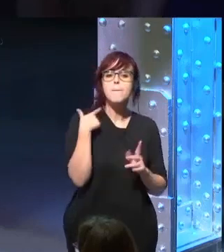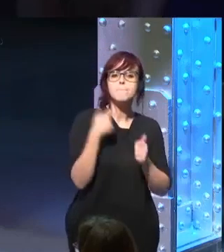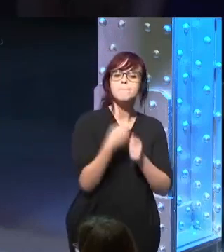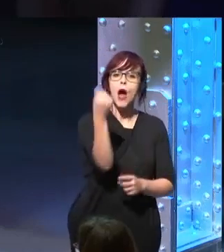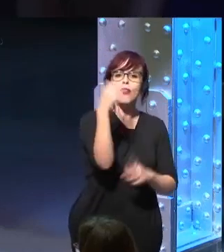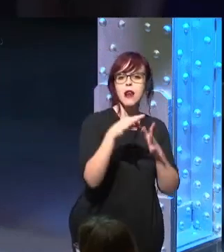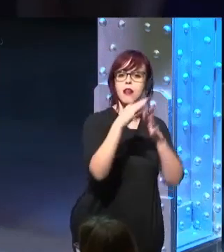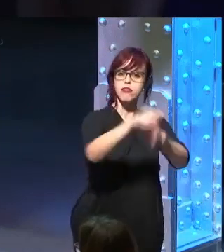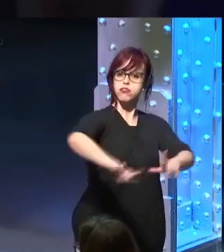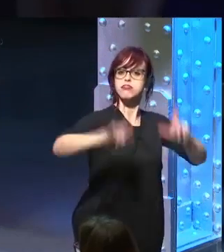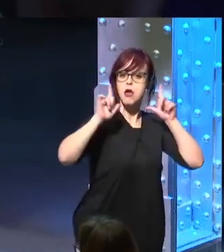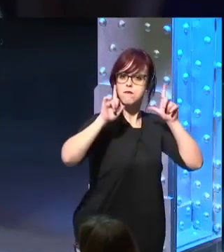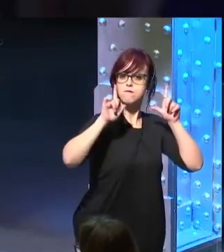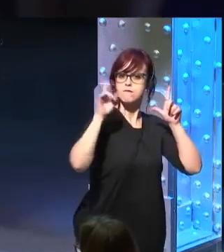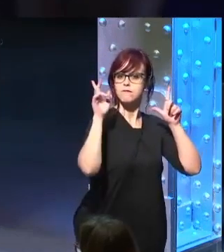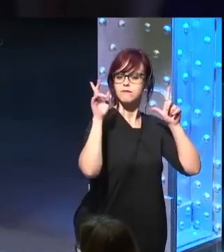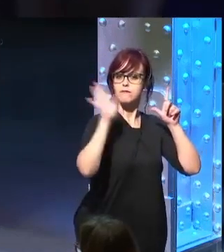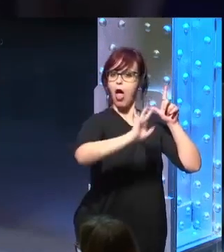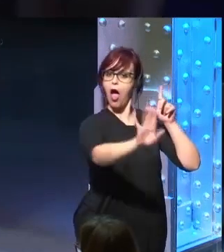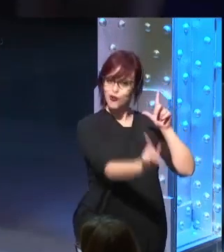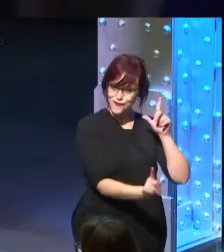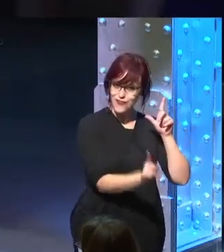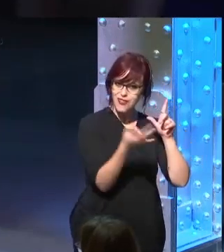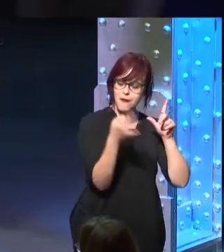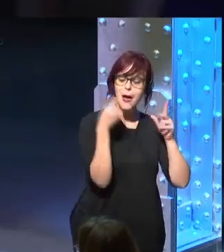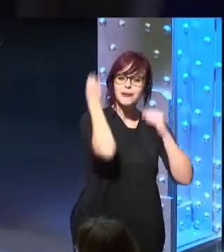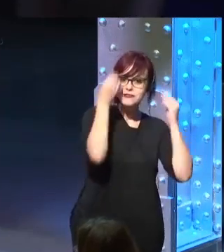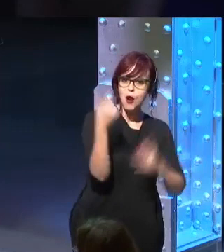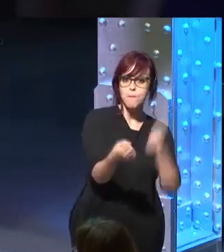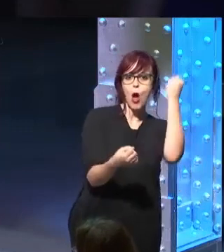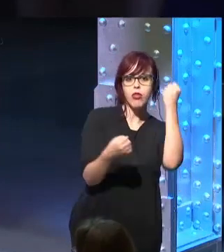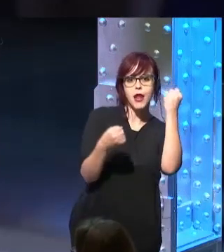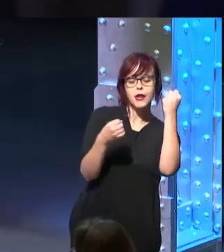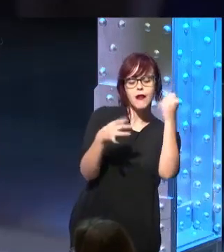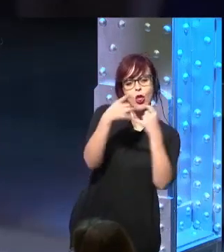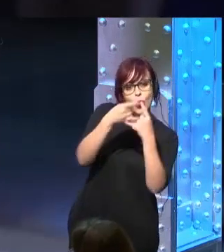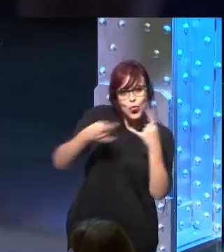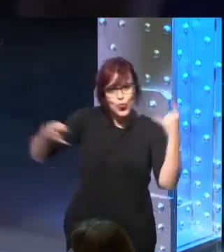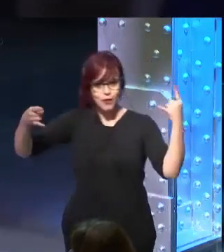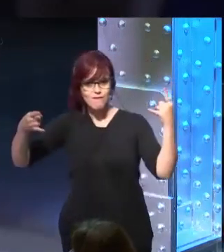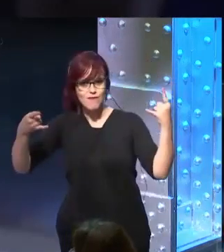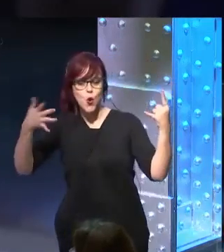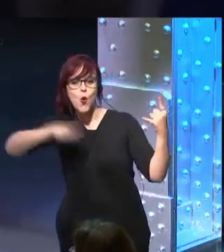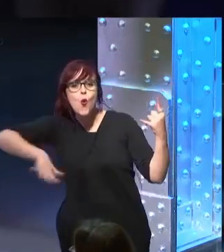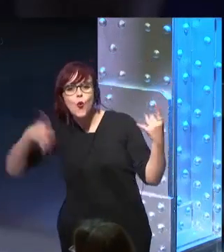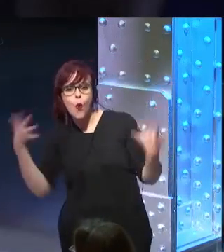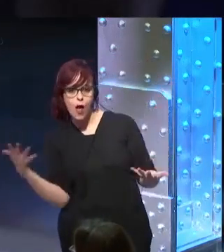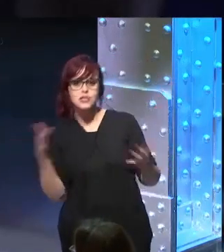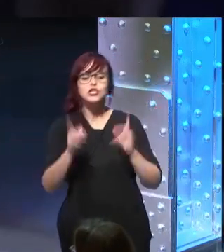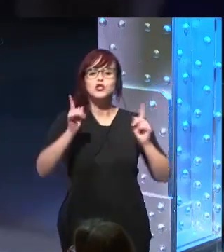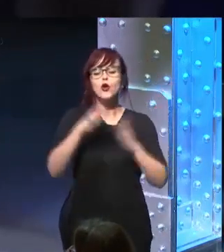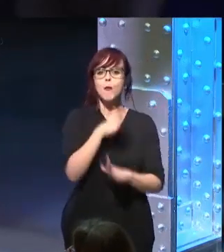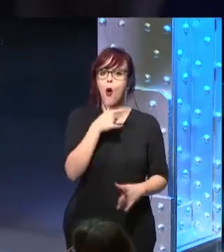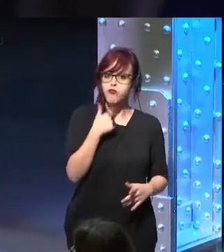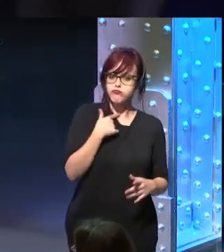líderes. Y esto significa, a la hora de pensar como poder, como atributo, hay que pensar como este atributo, no como